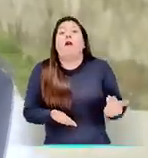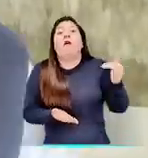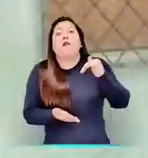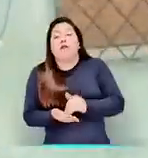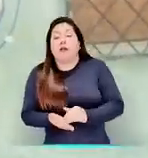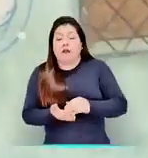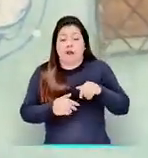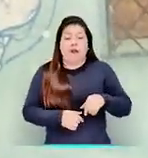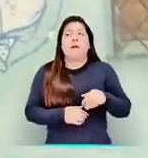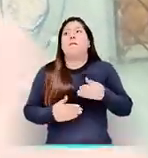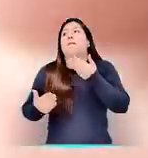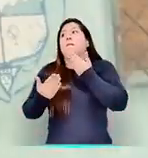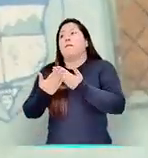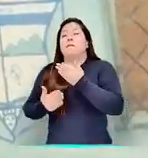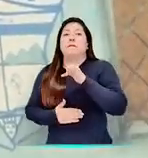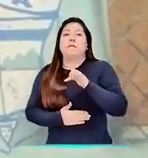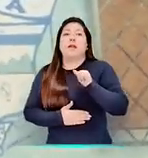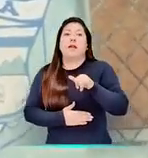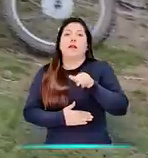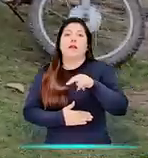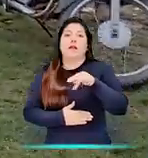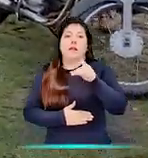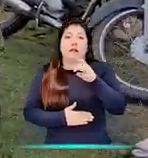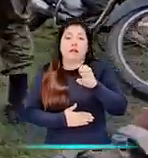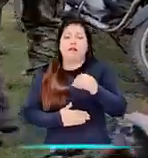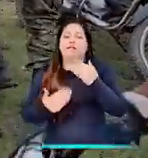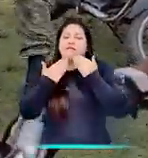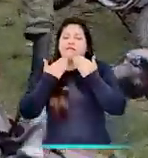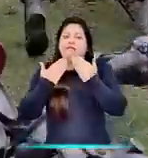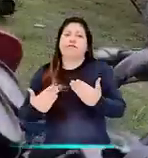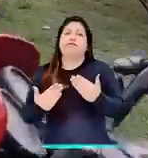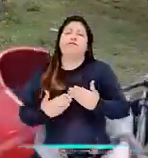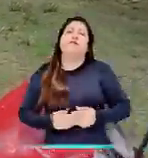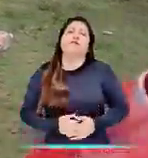travesía. Payandé, gracias.